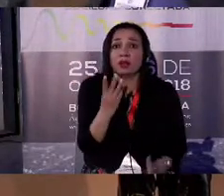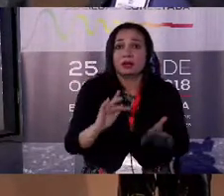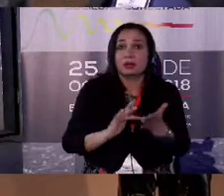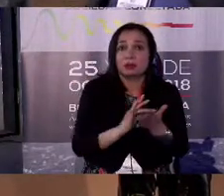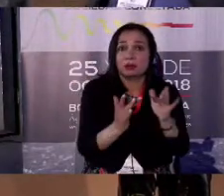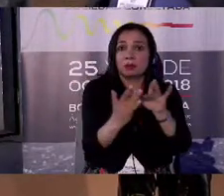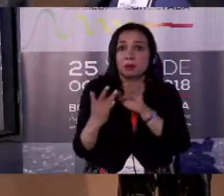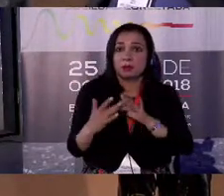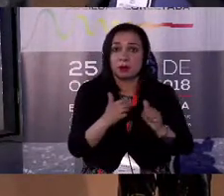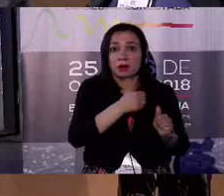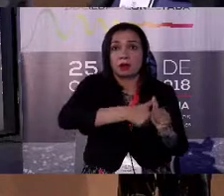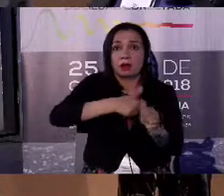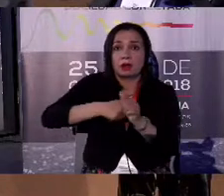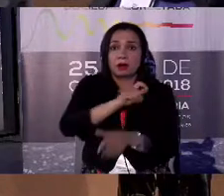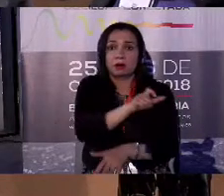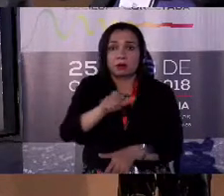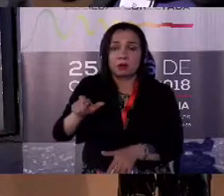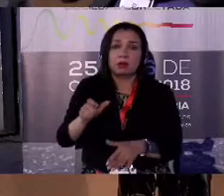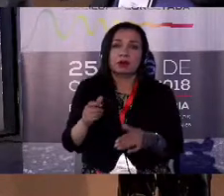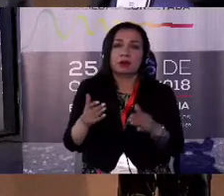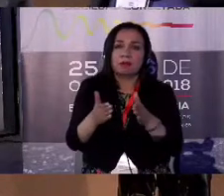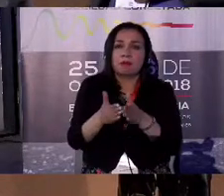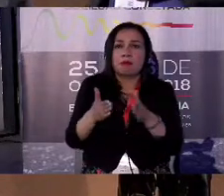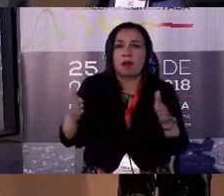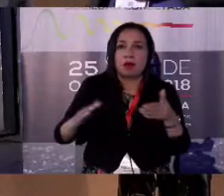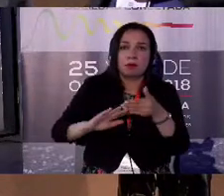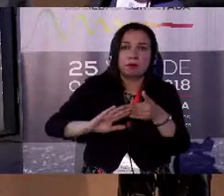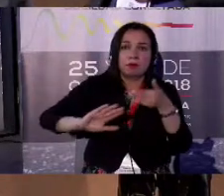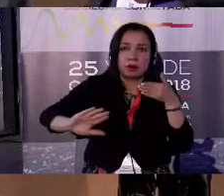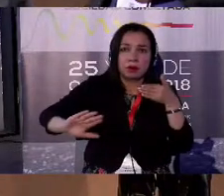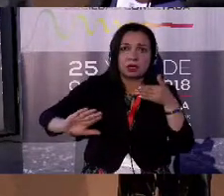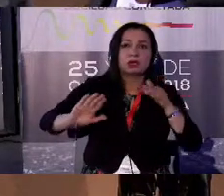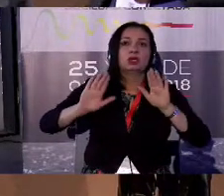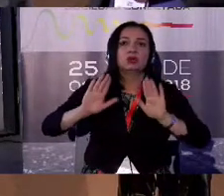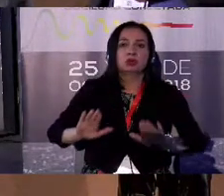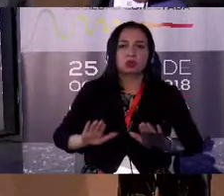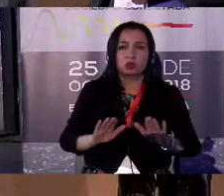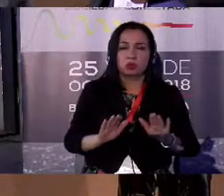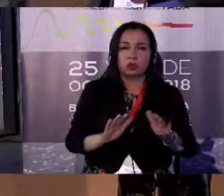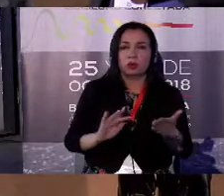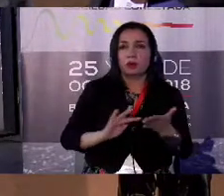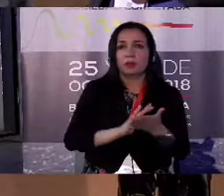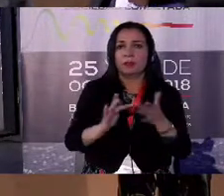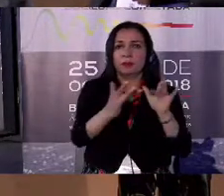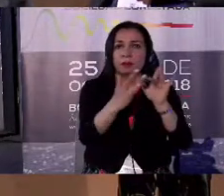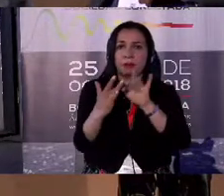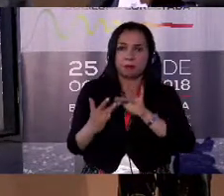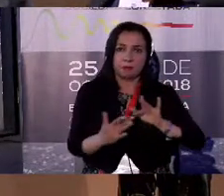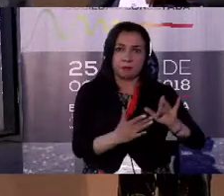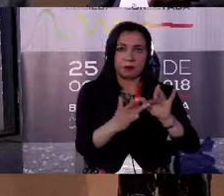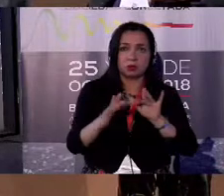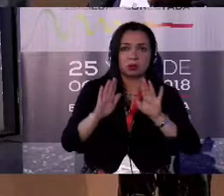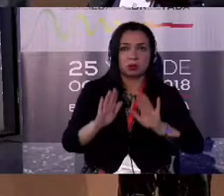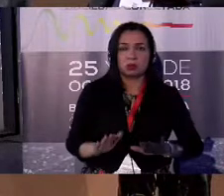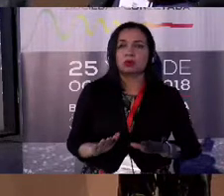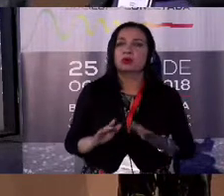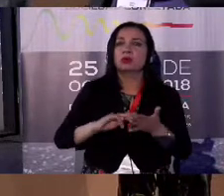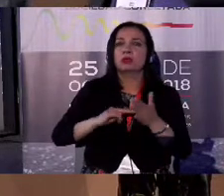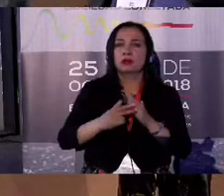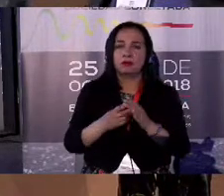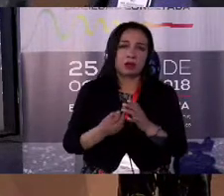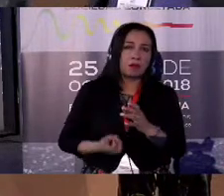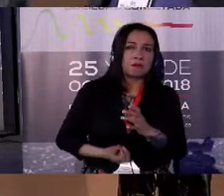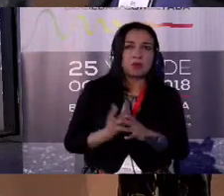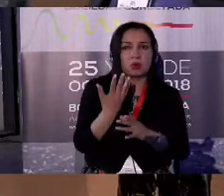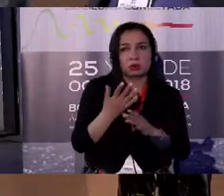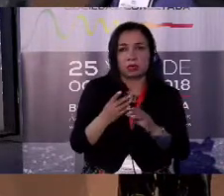está produciendo una nueva brecha digital, que es la brecha digital de los dispositivos conectados, y eso tiene implicancias fundamentales en materia de productividad y en